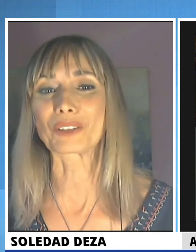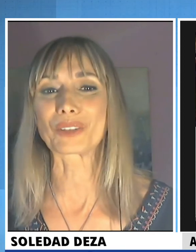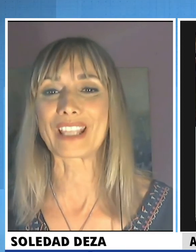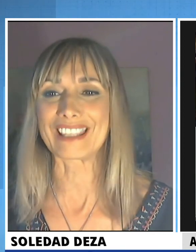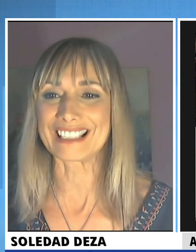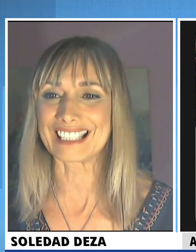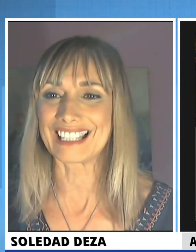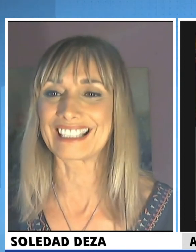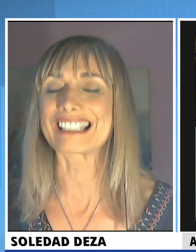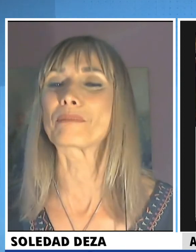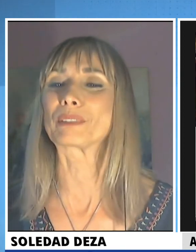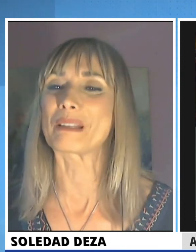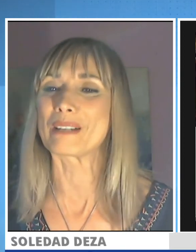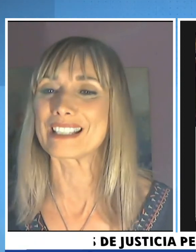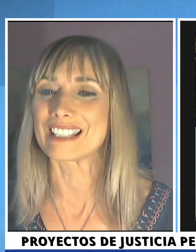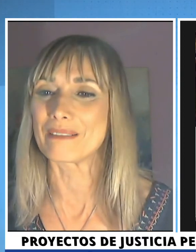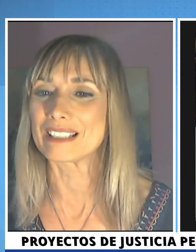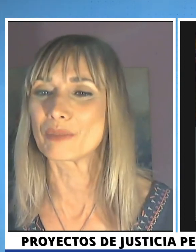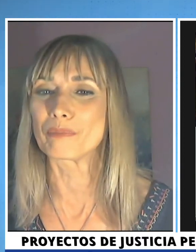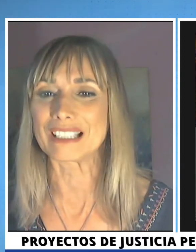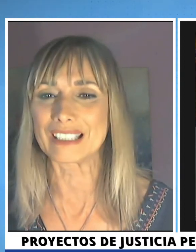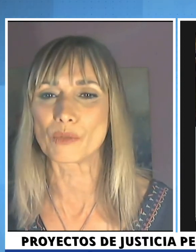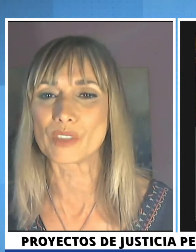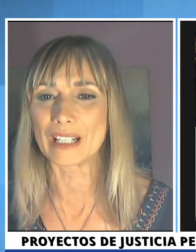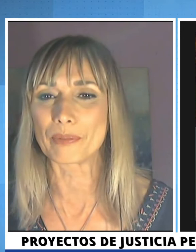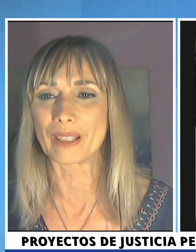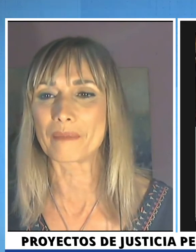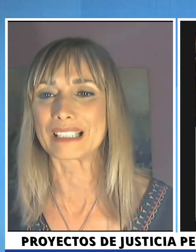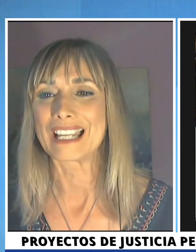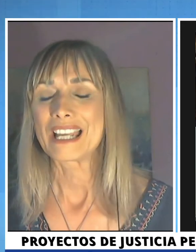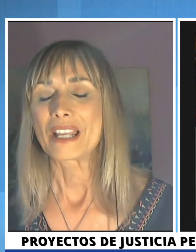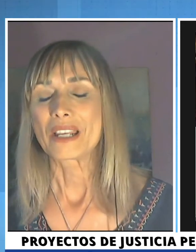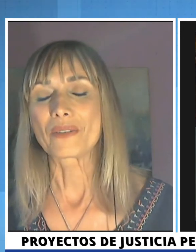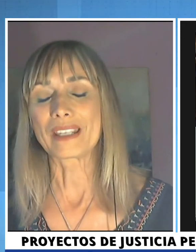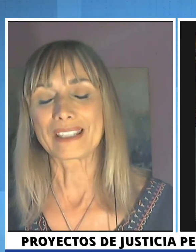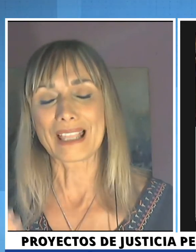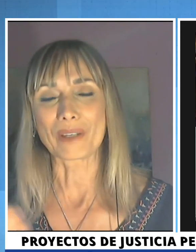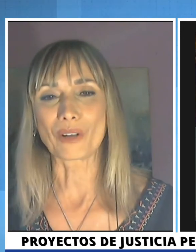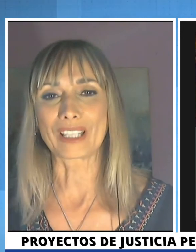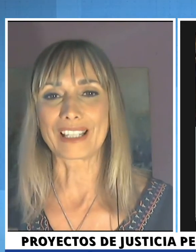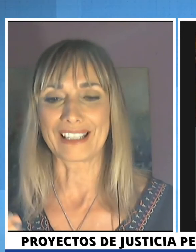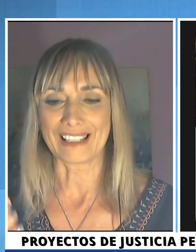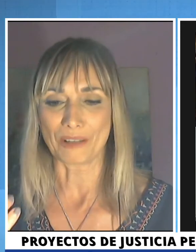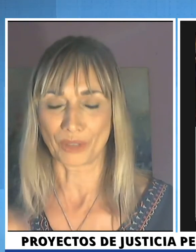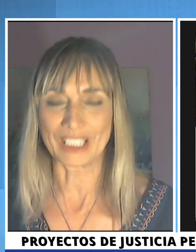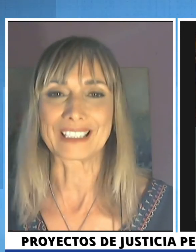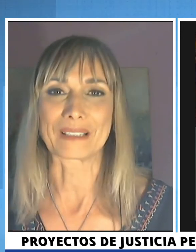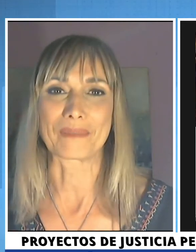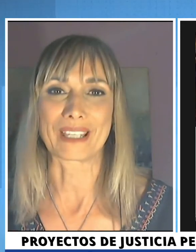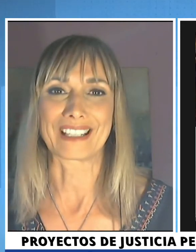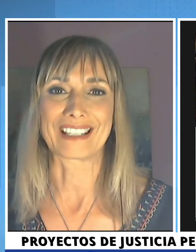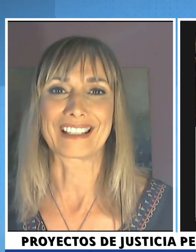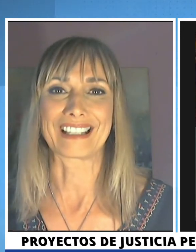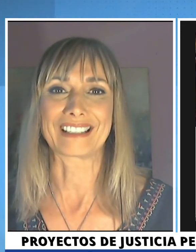Gracias, doctora Deza, gracias, diputada Macha. Es un placer escucharlas porque además no hay nada mejor que la autocrítica